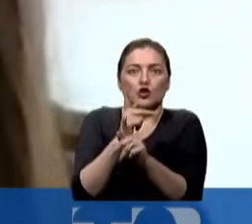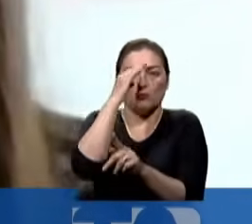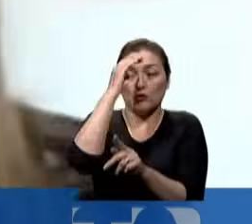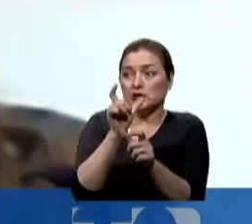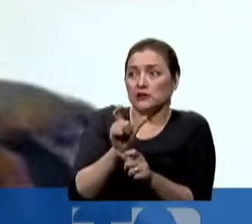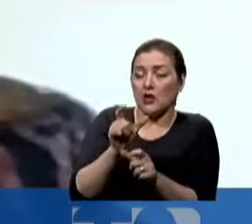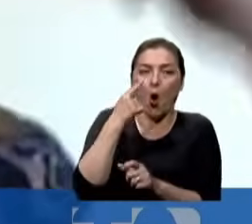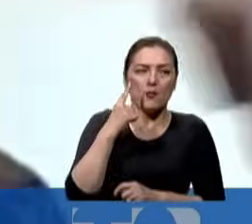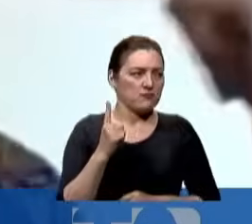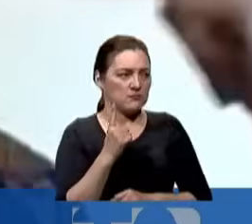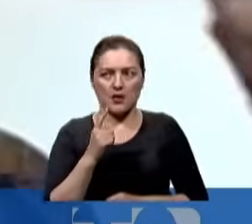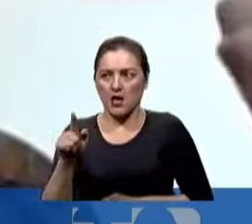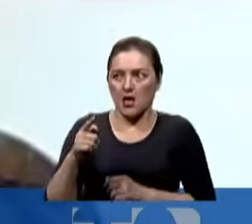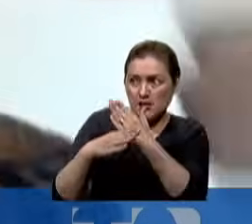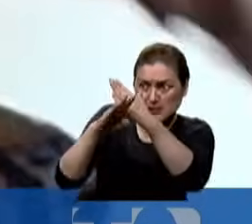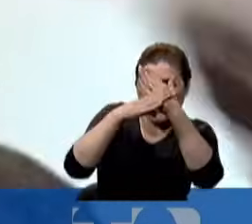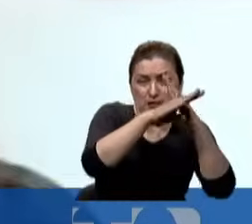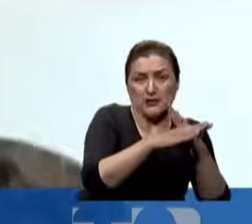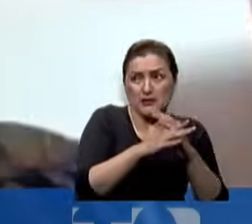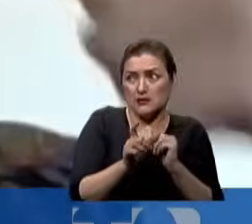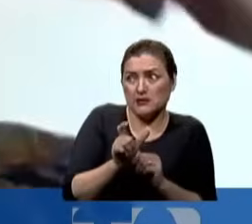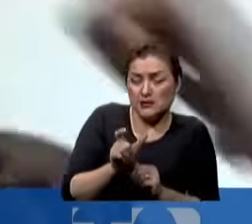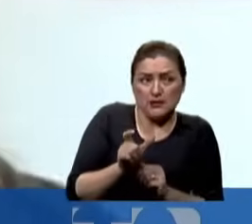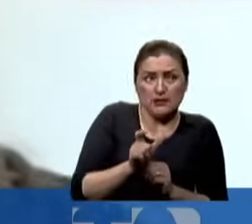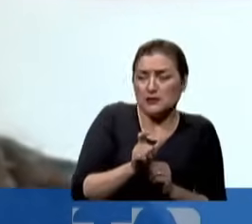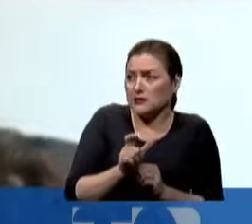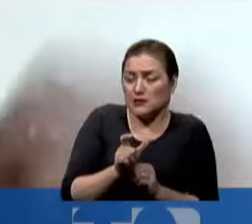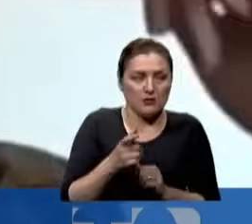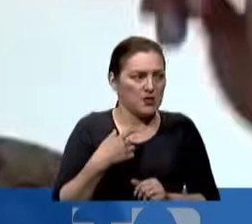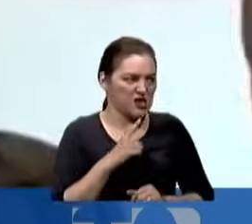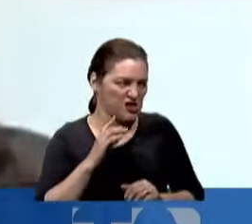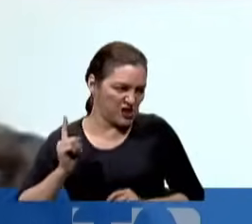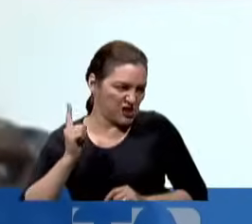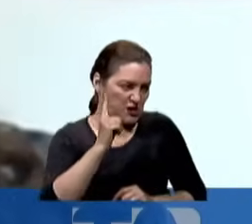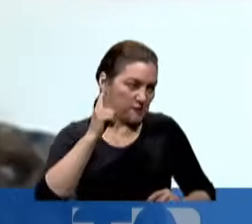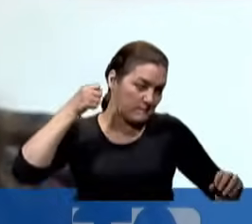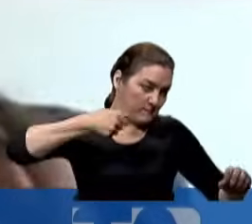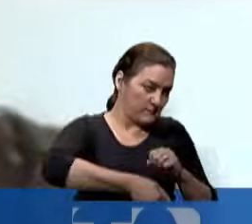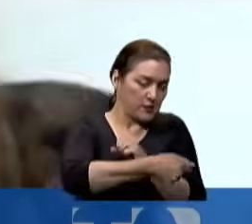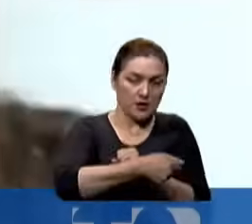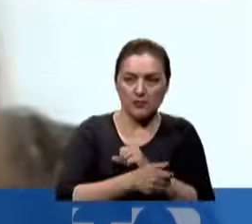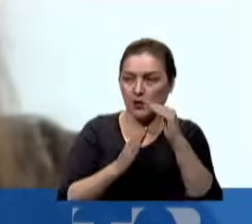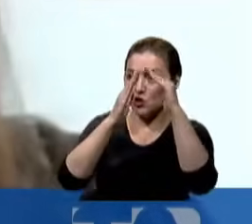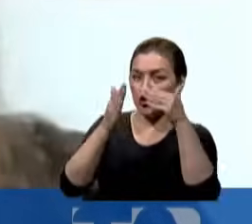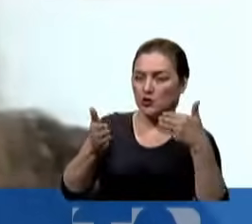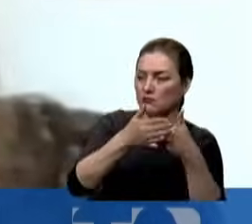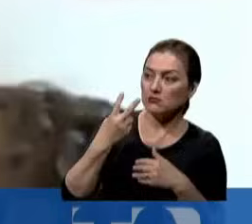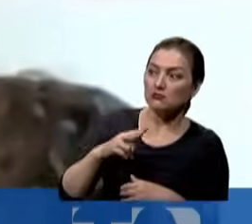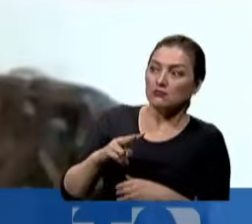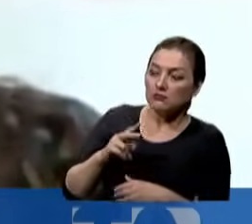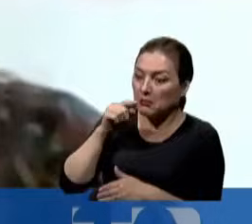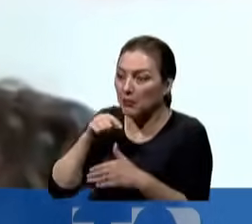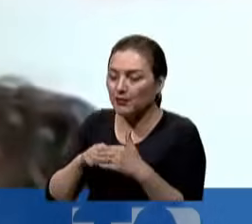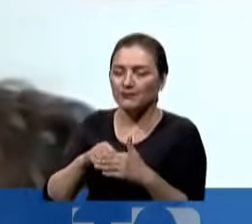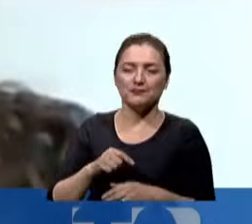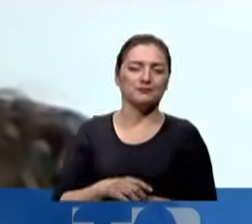mano y es porque tal vez el vecino de al lado que escuchó los gritos, que escuchó lanzarse cosas, no pudo intervenir. Porque